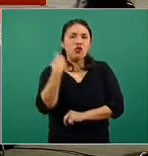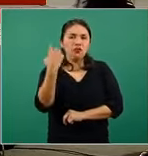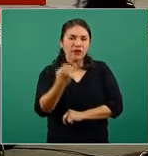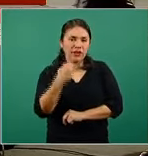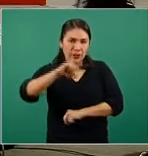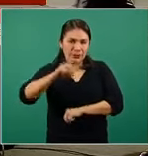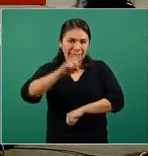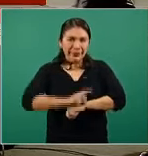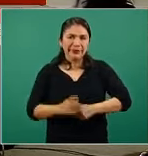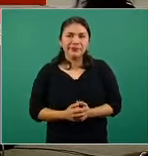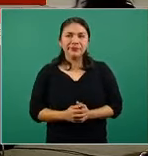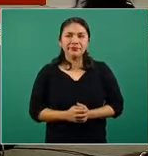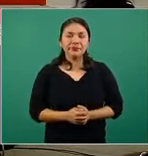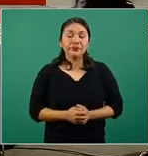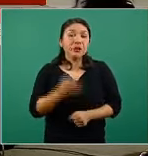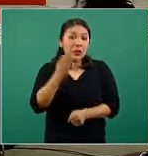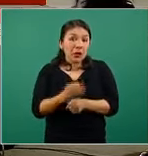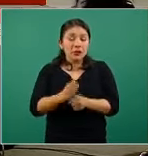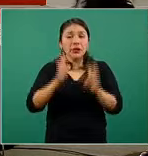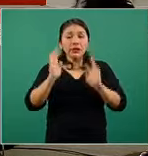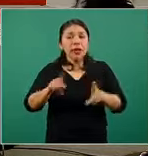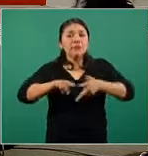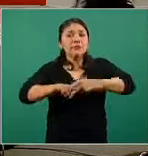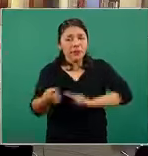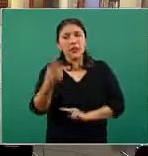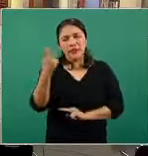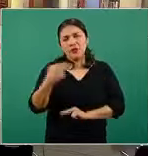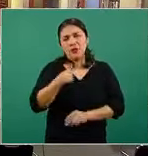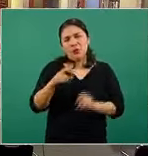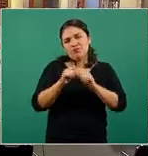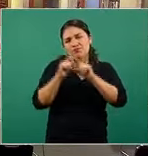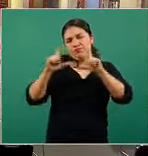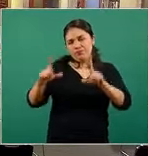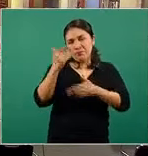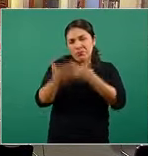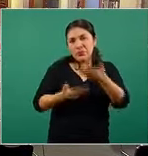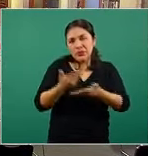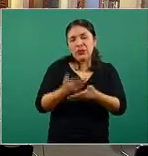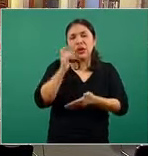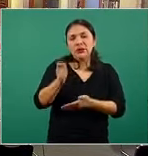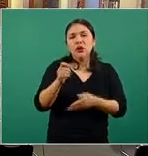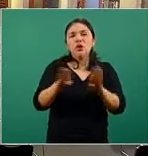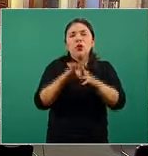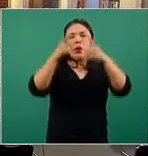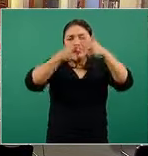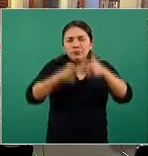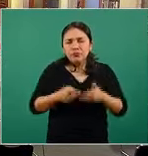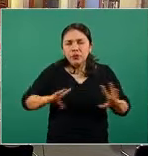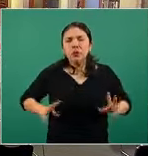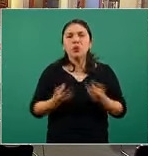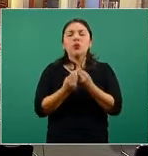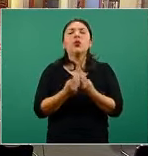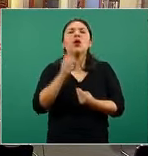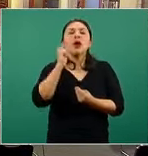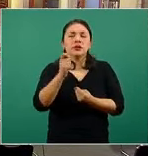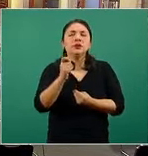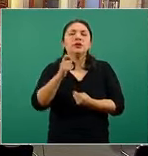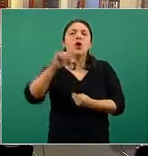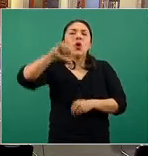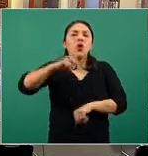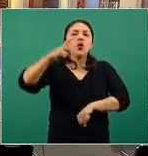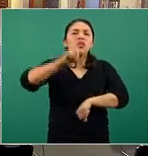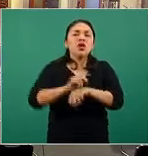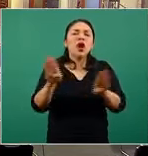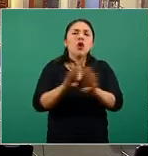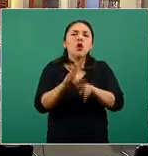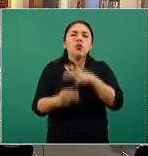esta conferencia. Por lo pronto vamos a iniciar entonces presentando la estadística y por lo tanto la actualización del